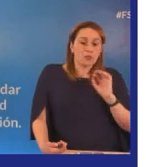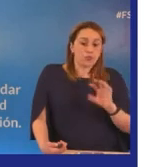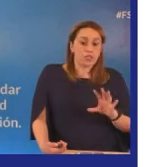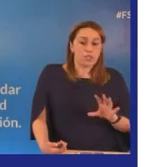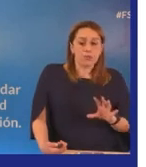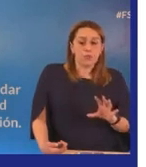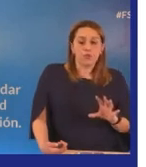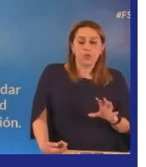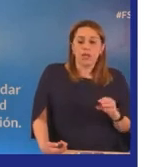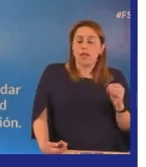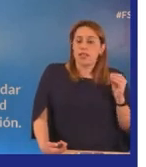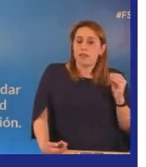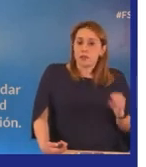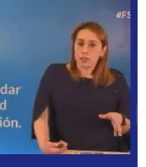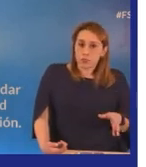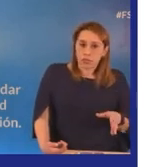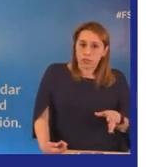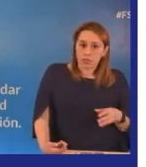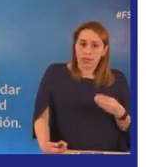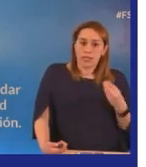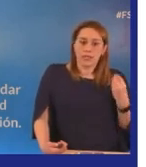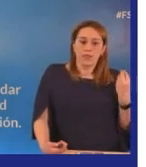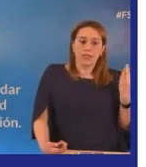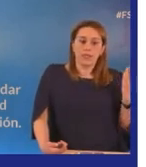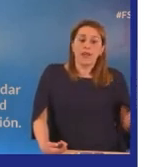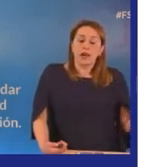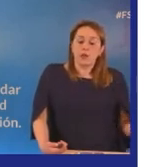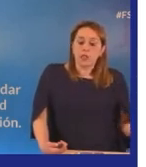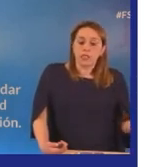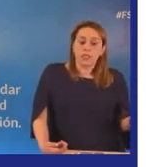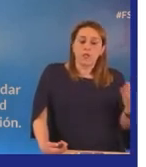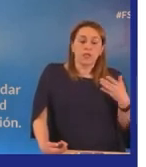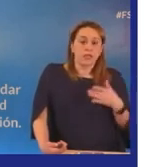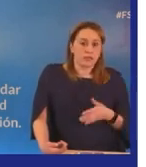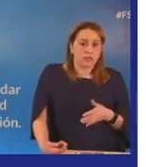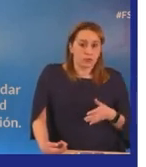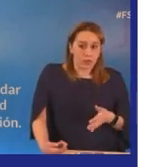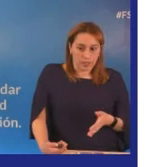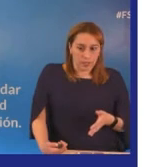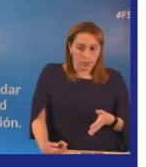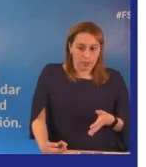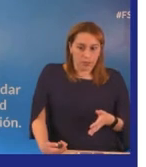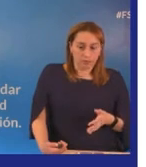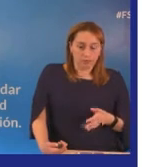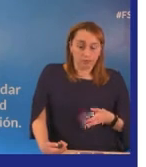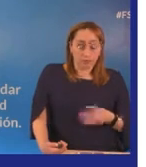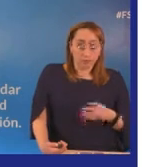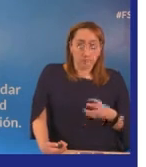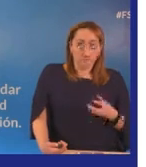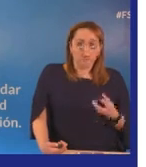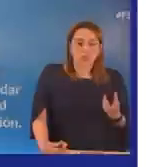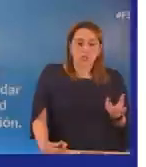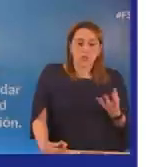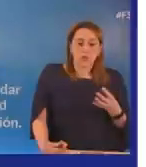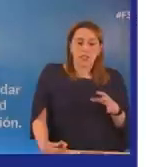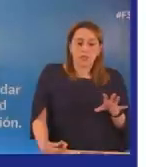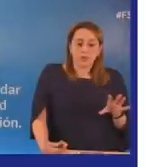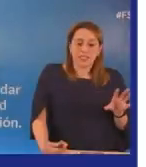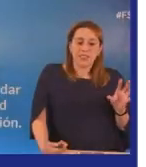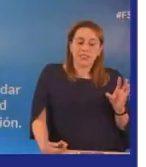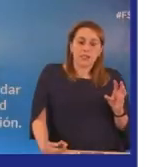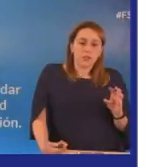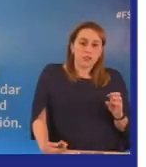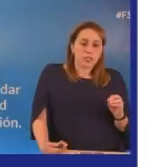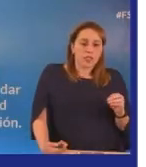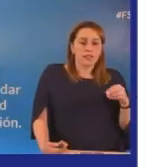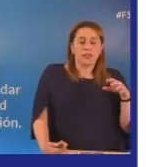presentan muchos estímulos a nivel visual, a nivel auditivo y a nivel olfativo. Esos ayudan a que el